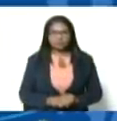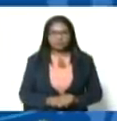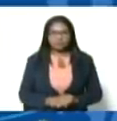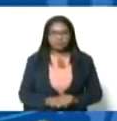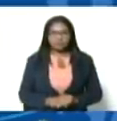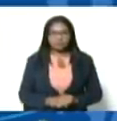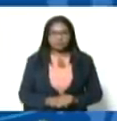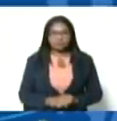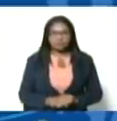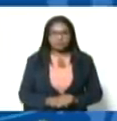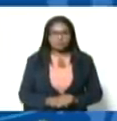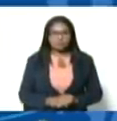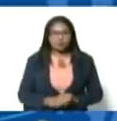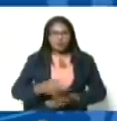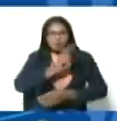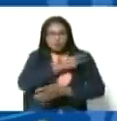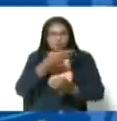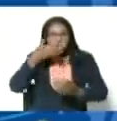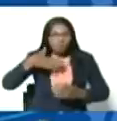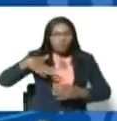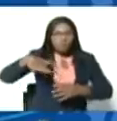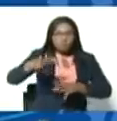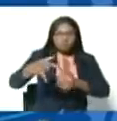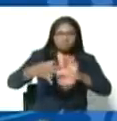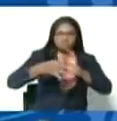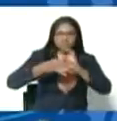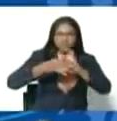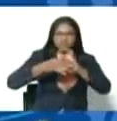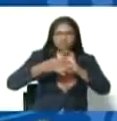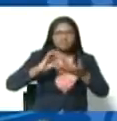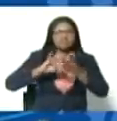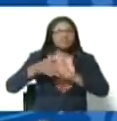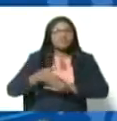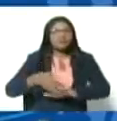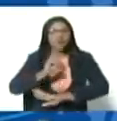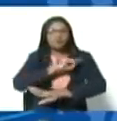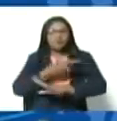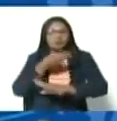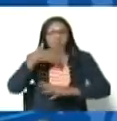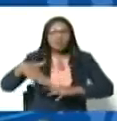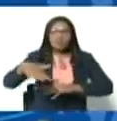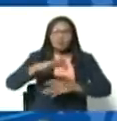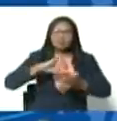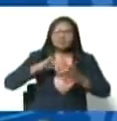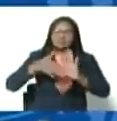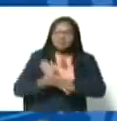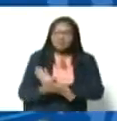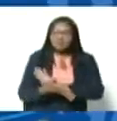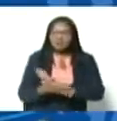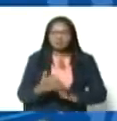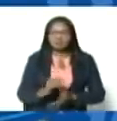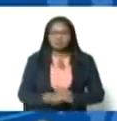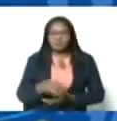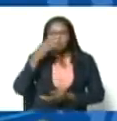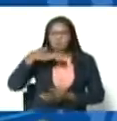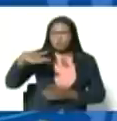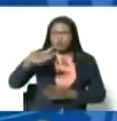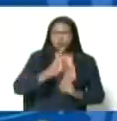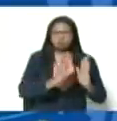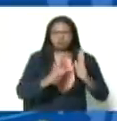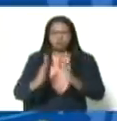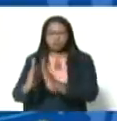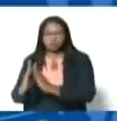Es el poder popular. ¿Qué es el poder popular? es el pueblo organizado